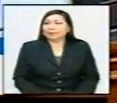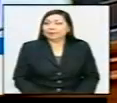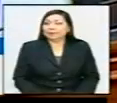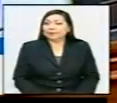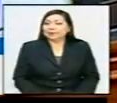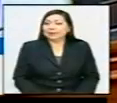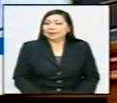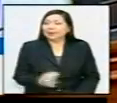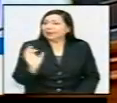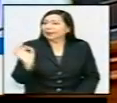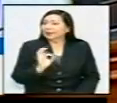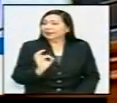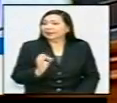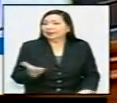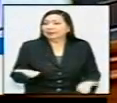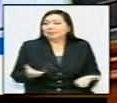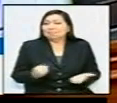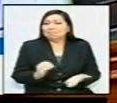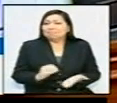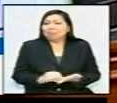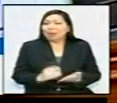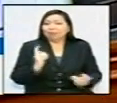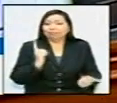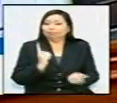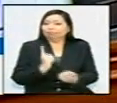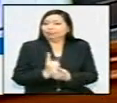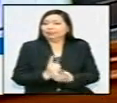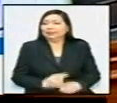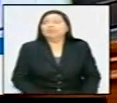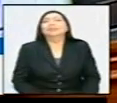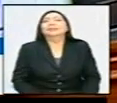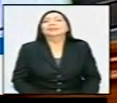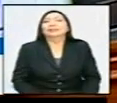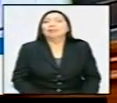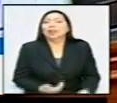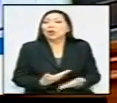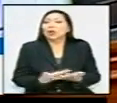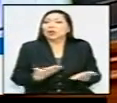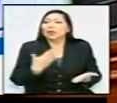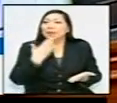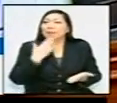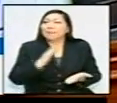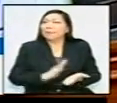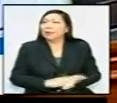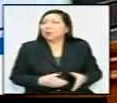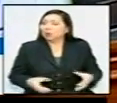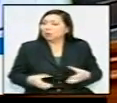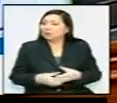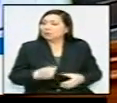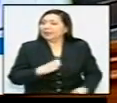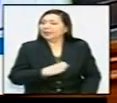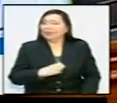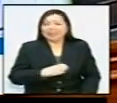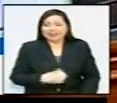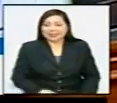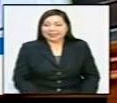Nunca antes se ha visto una actuación tan direccionada e irregular de una comisión de ética.